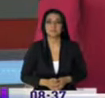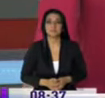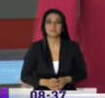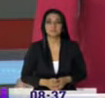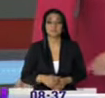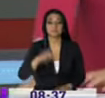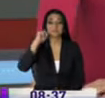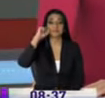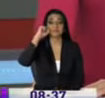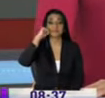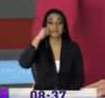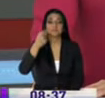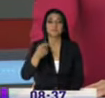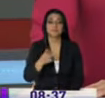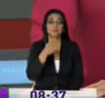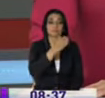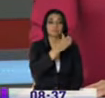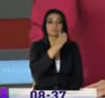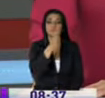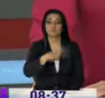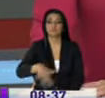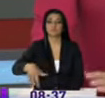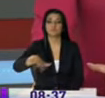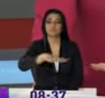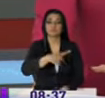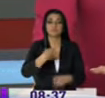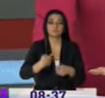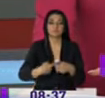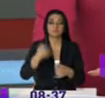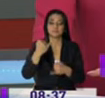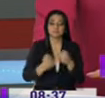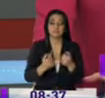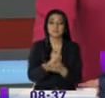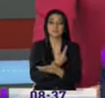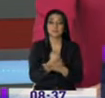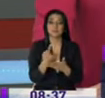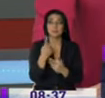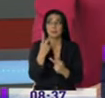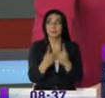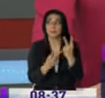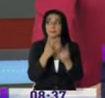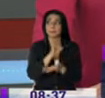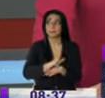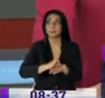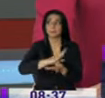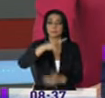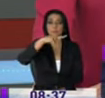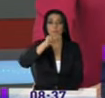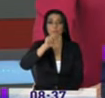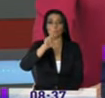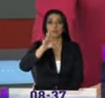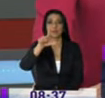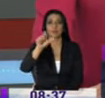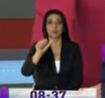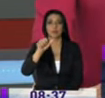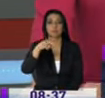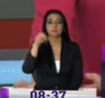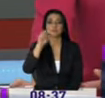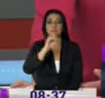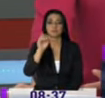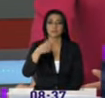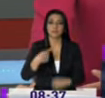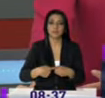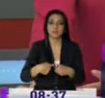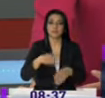recuerde que estamos recorriendo toda la ciudad de Quito y este fin de semana vamos a estar en el barrio La Pulida, ubicado al noroccidente de Quito, por